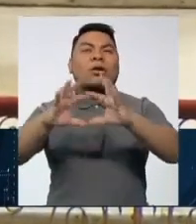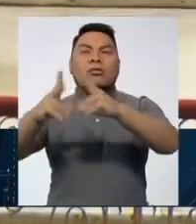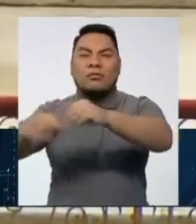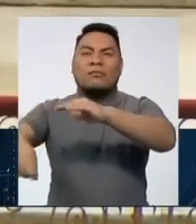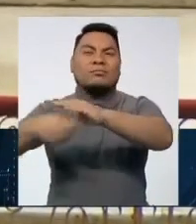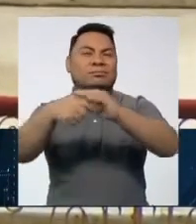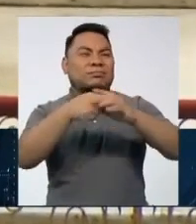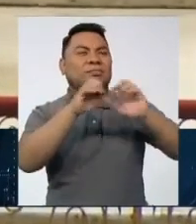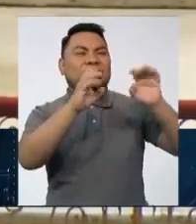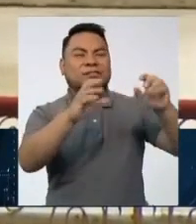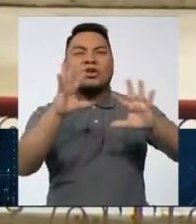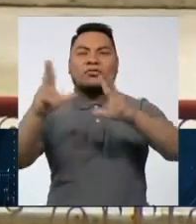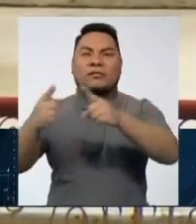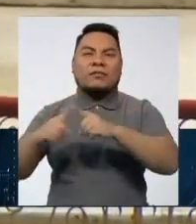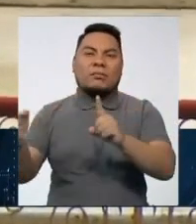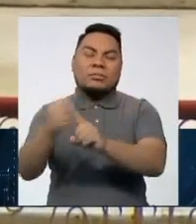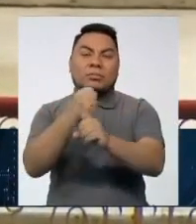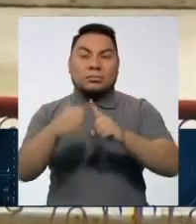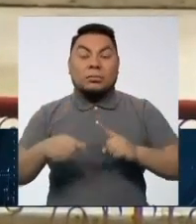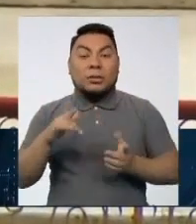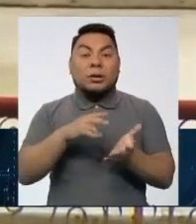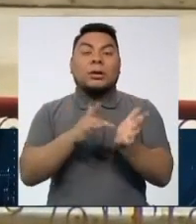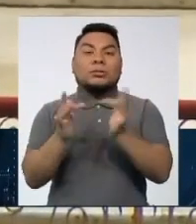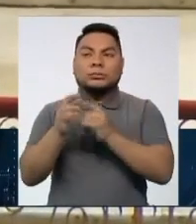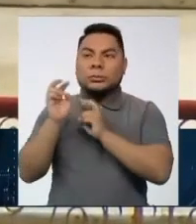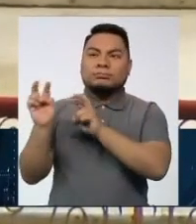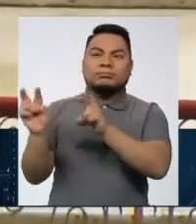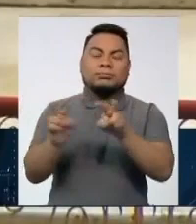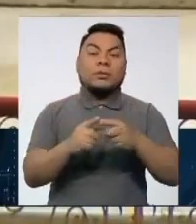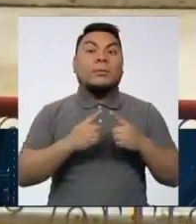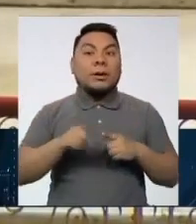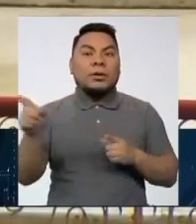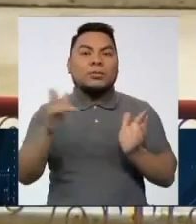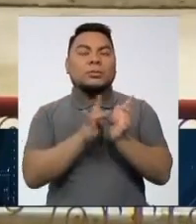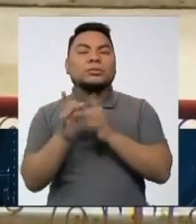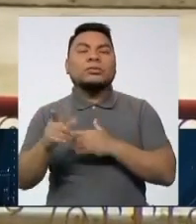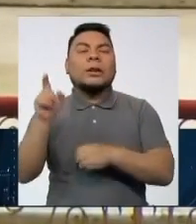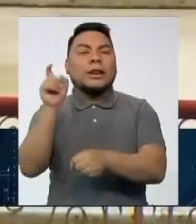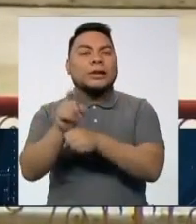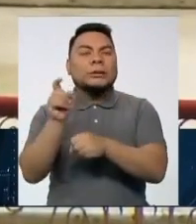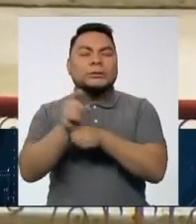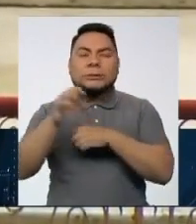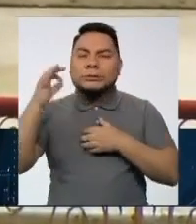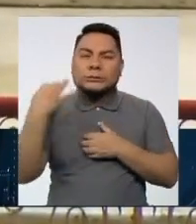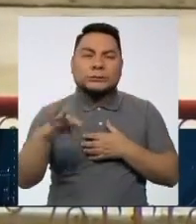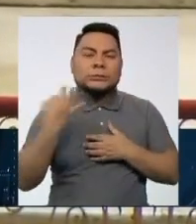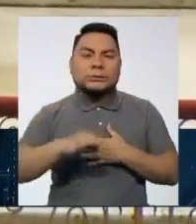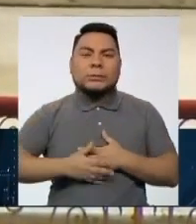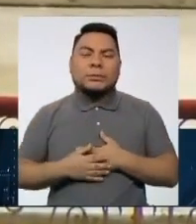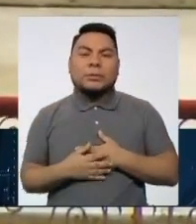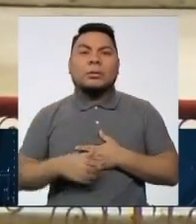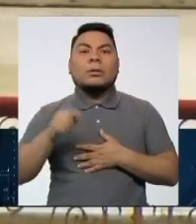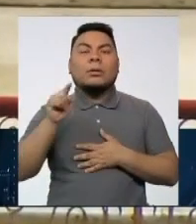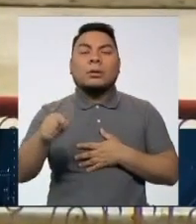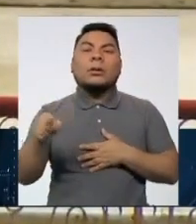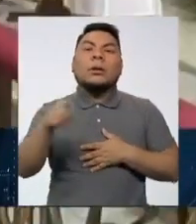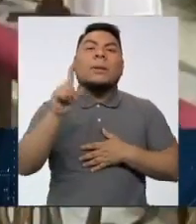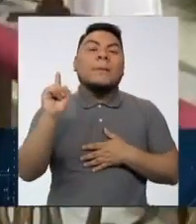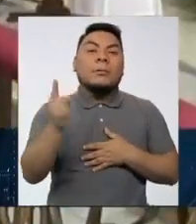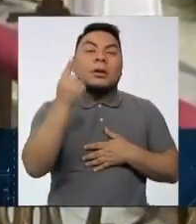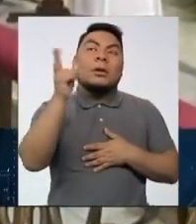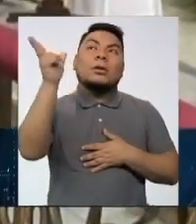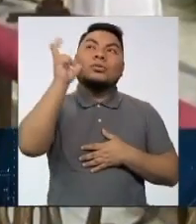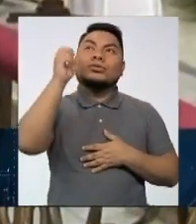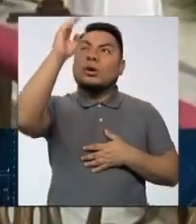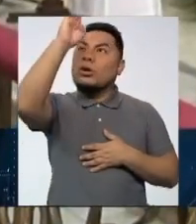Iglesia. Sin embargo, él nos enseña, en primer lugar, a escuchar a Dios